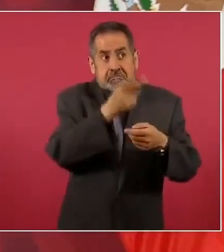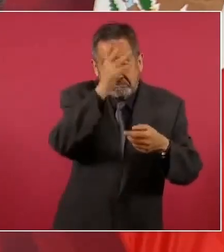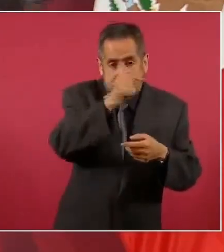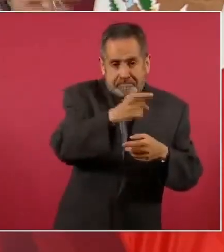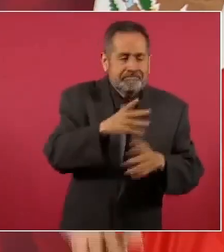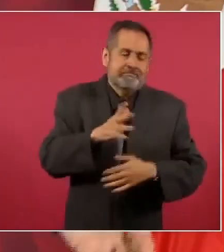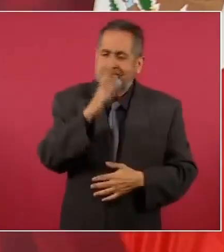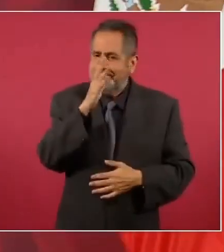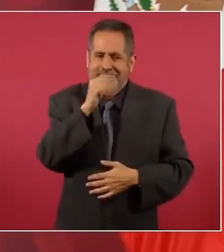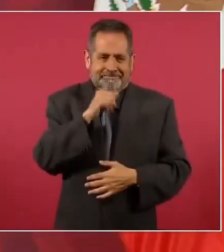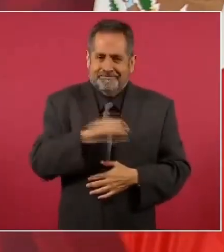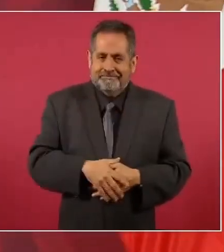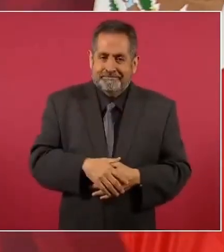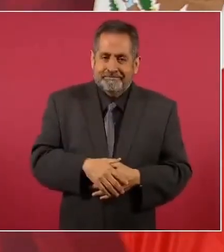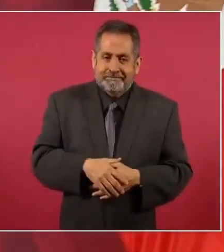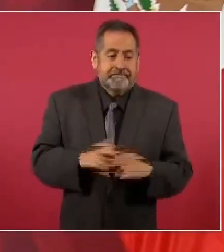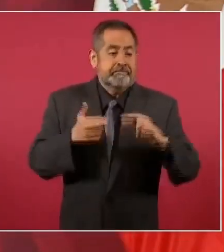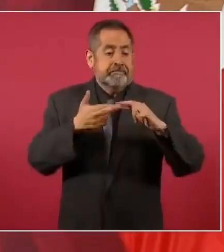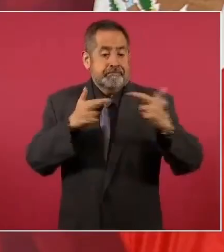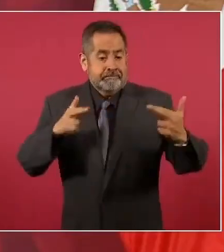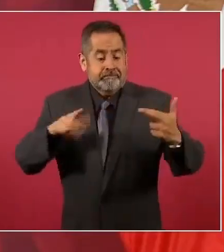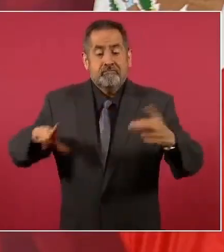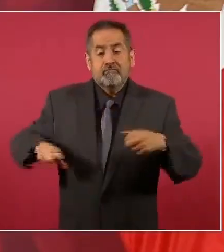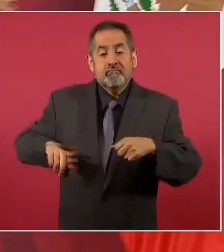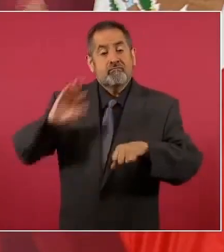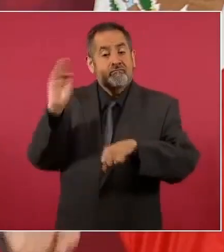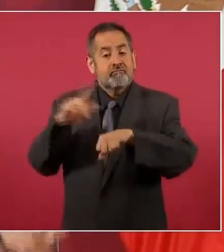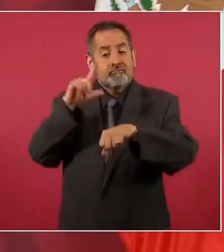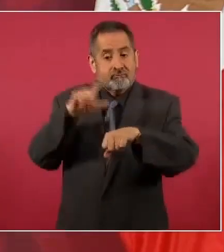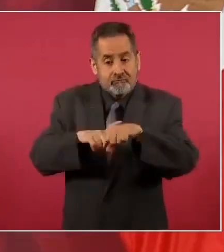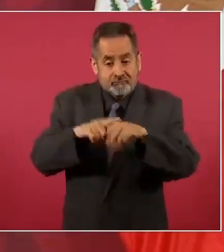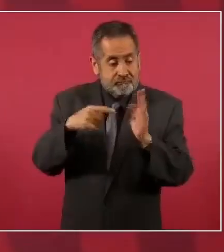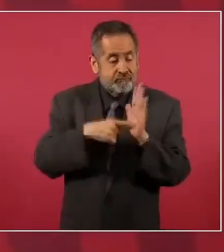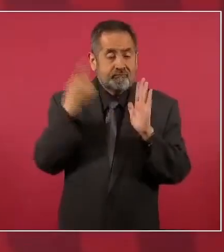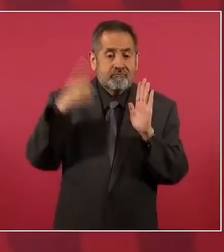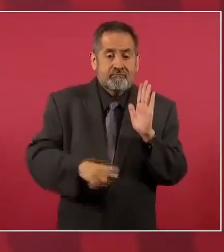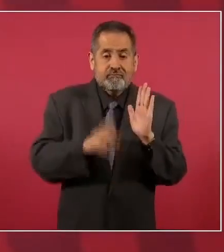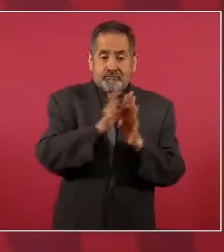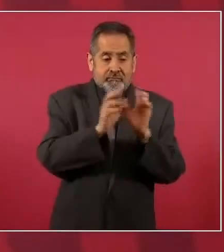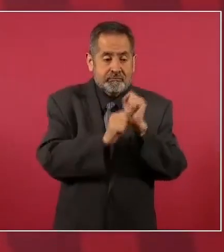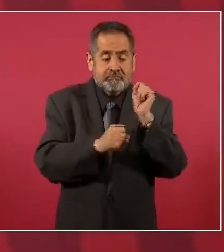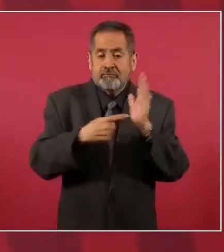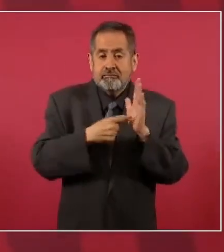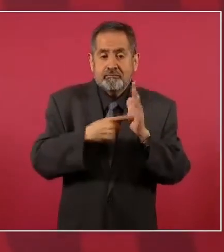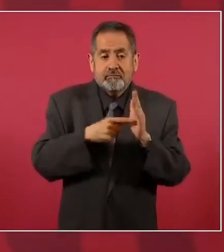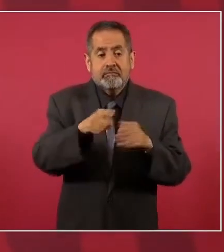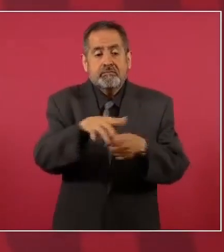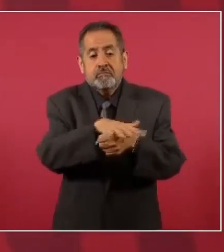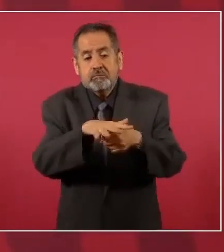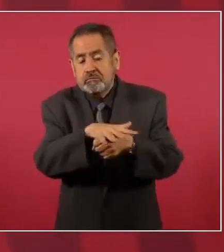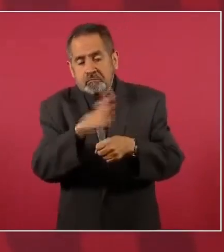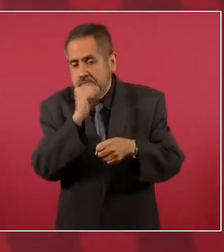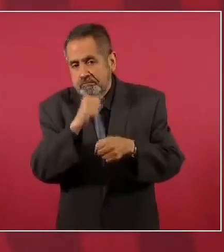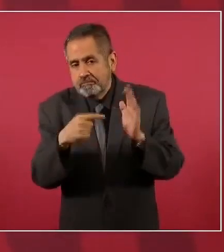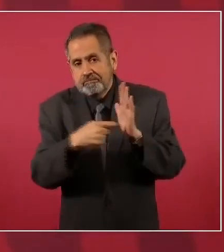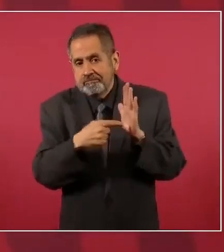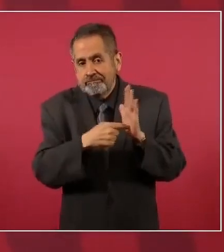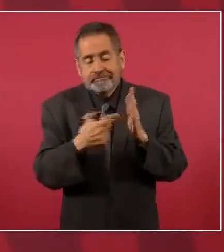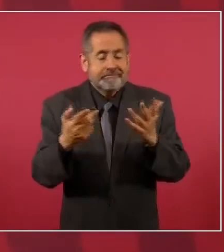Pues no se puede, porque la Constitución no lo permite. En cuanto